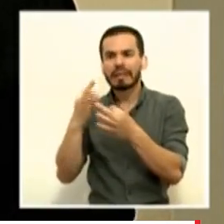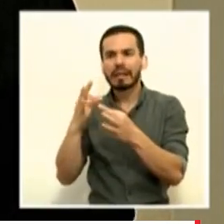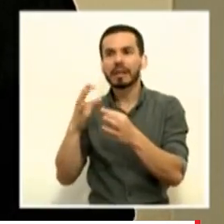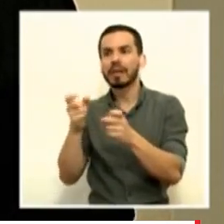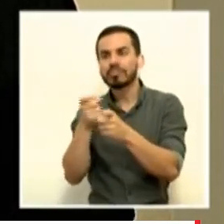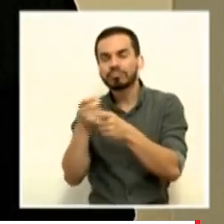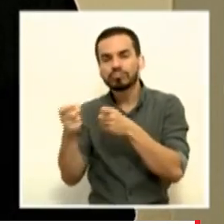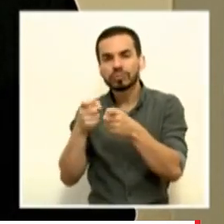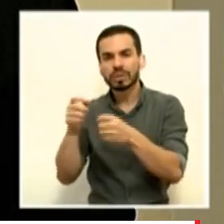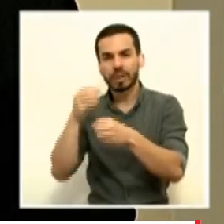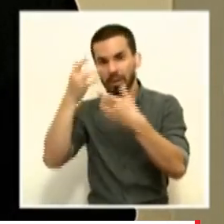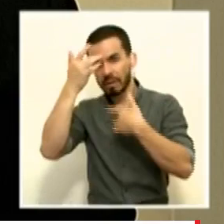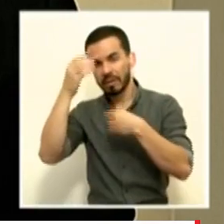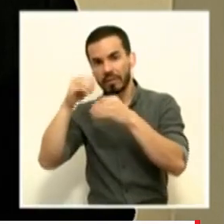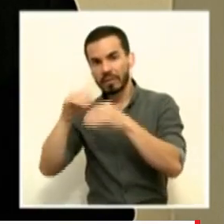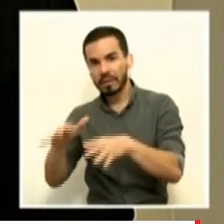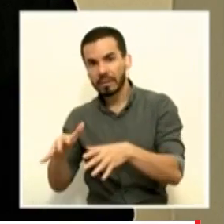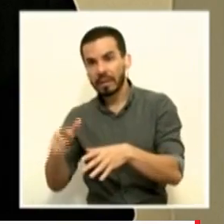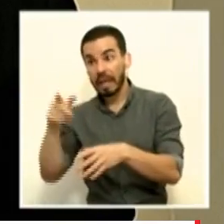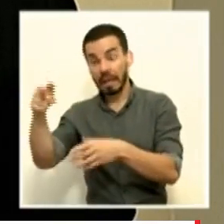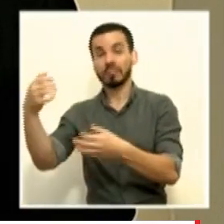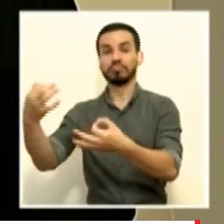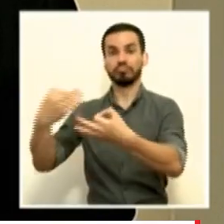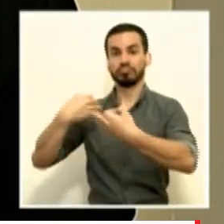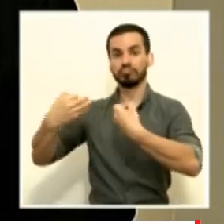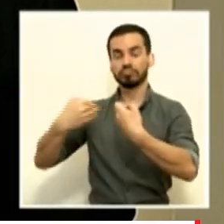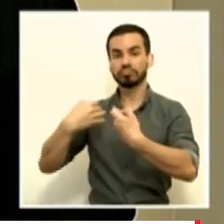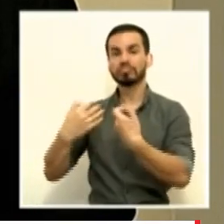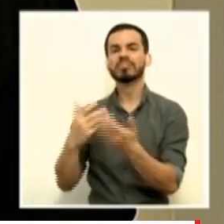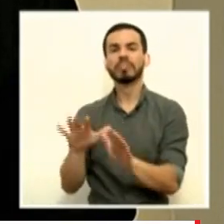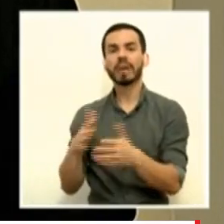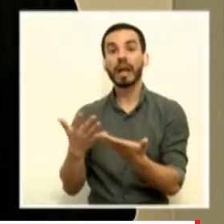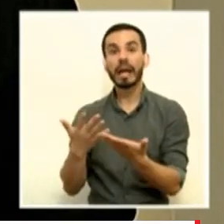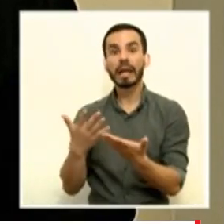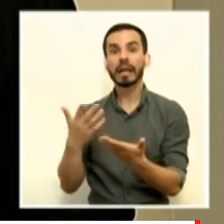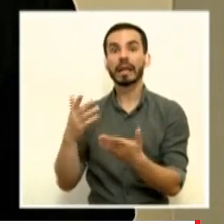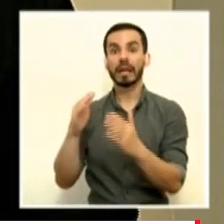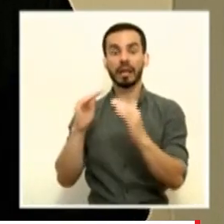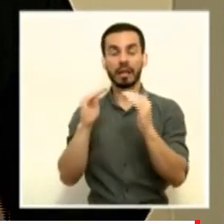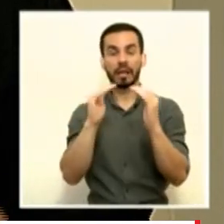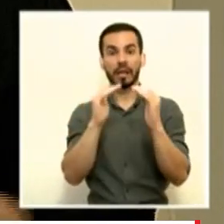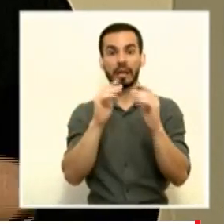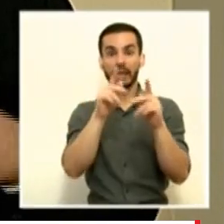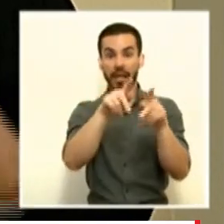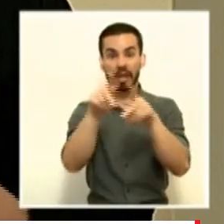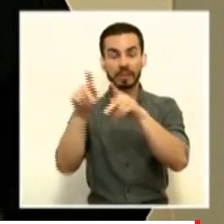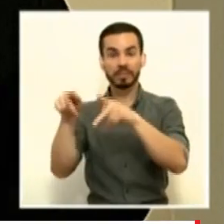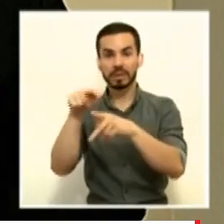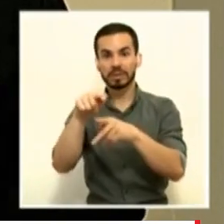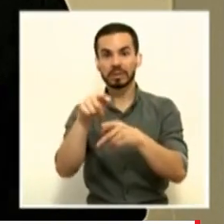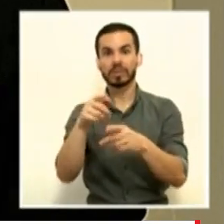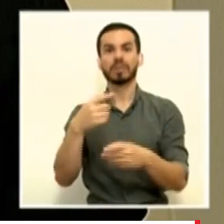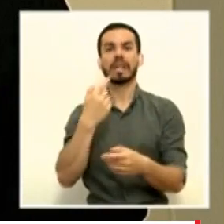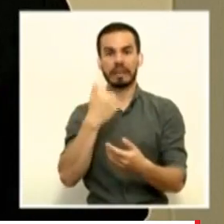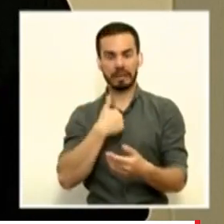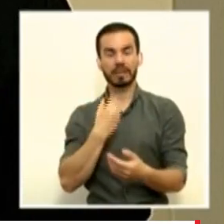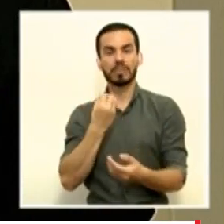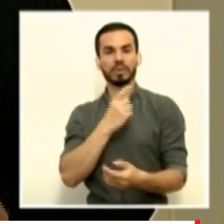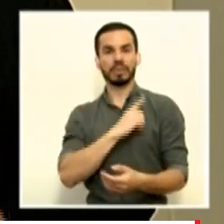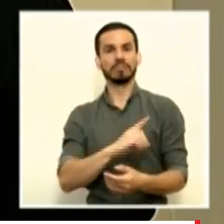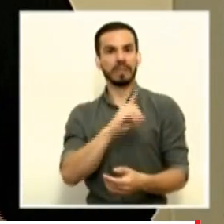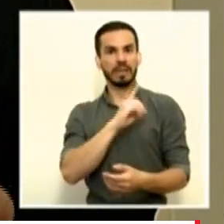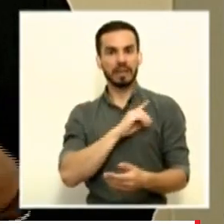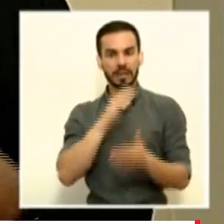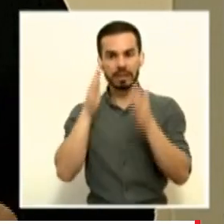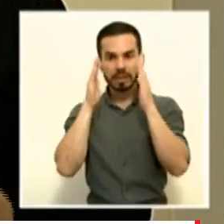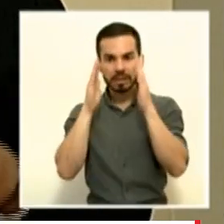pandemia, y nos explicaban que la población es una población muy disciplinada, y es una